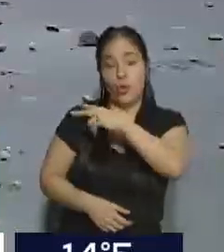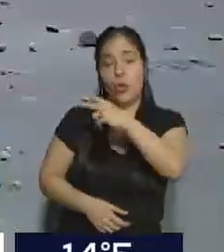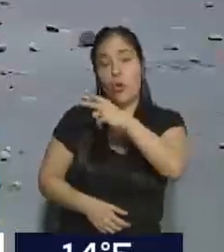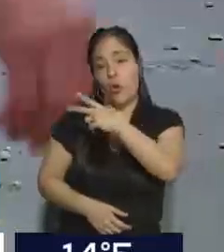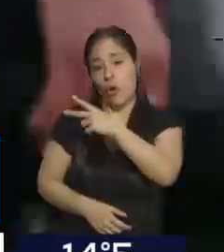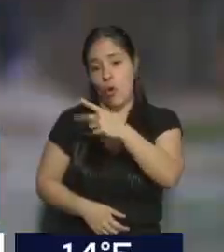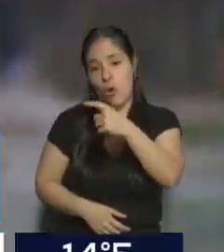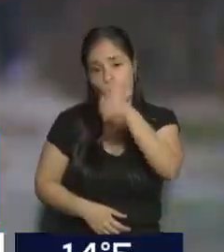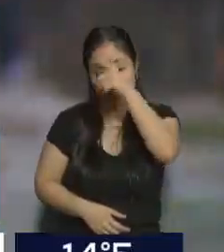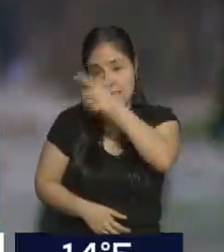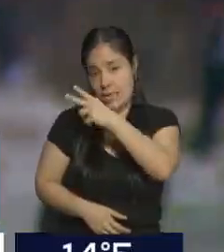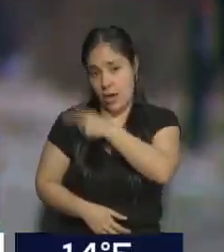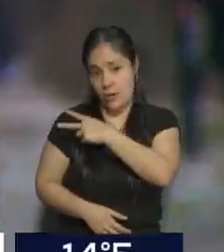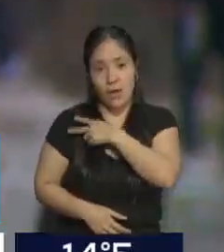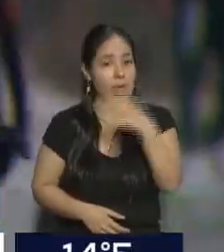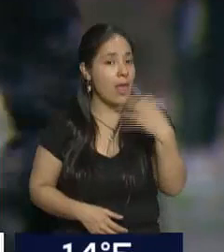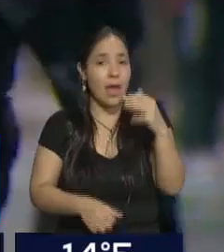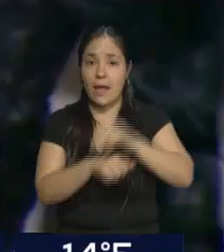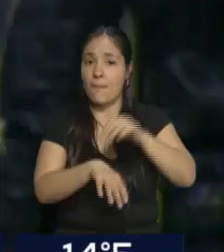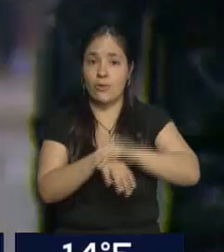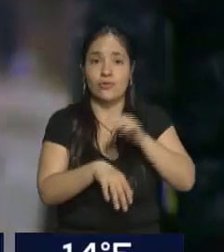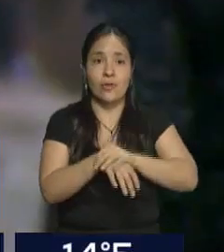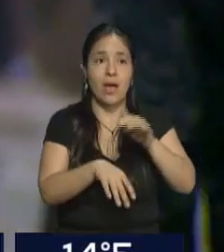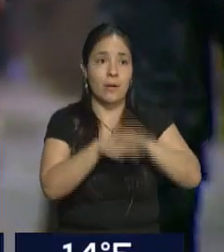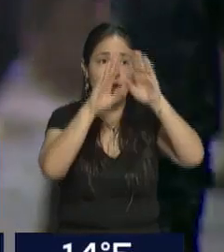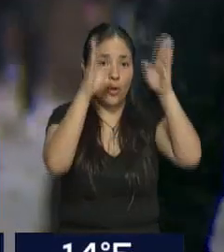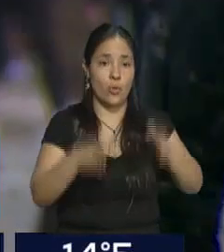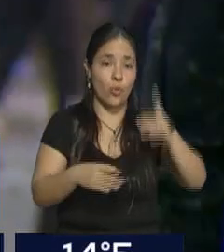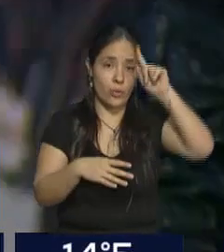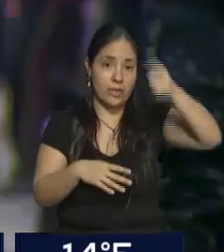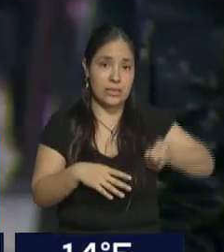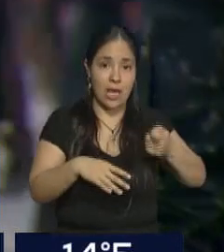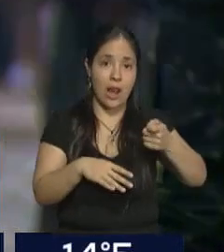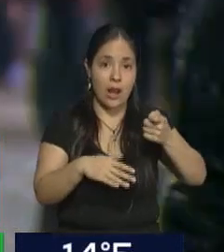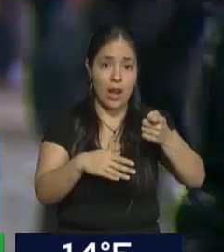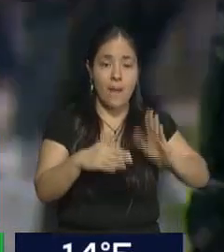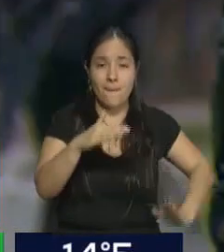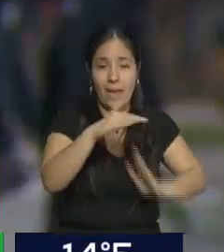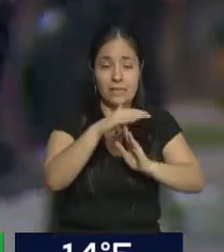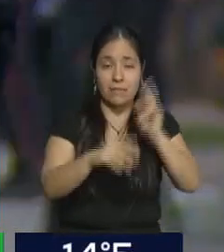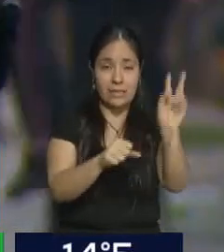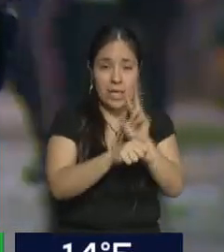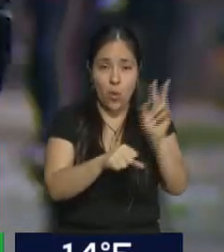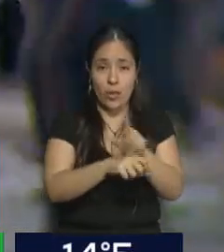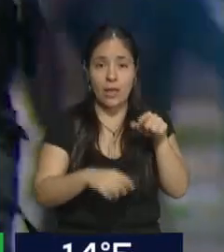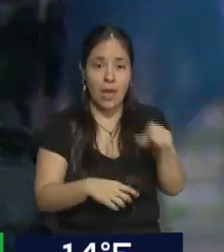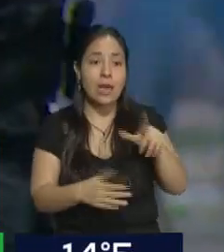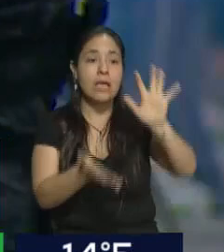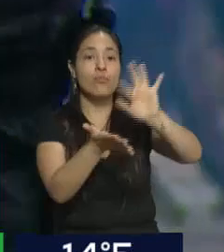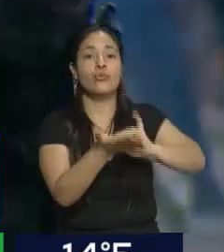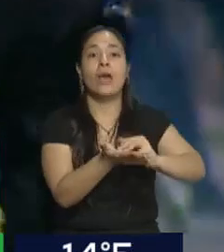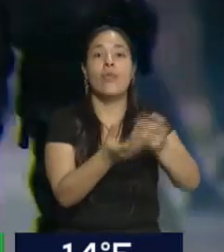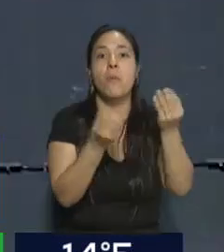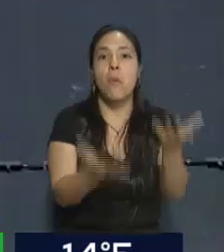máxima encargada de proveer la seguridad al pueblo judicial sería imputado por negligencia Por qué por esto que vos me preguntabas Dani